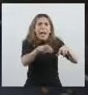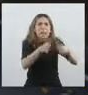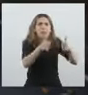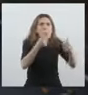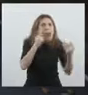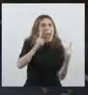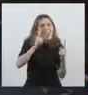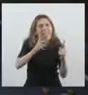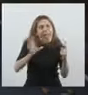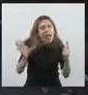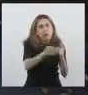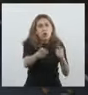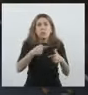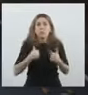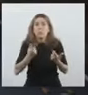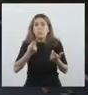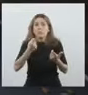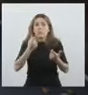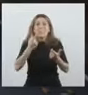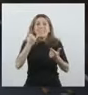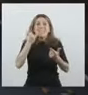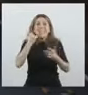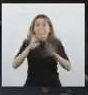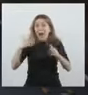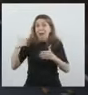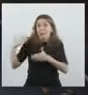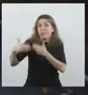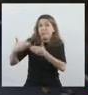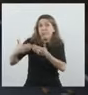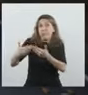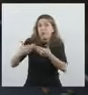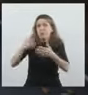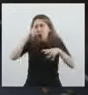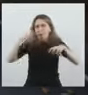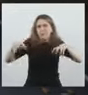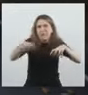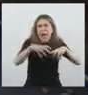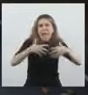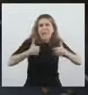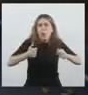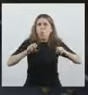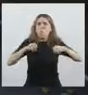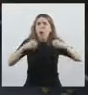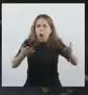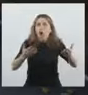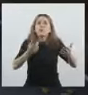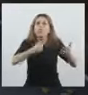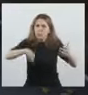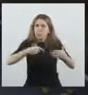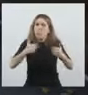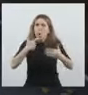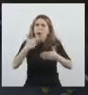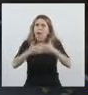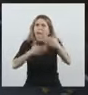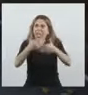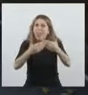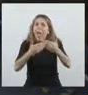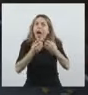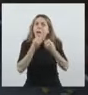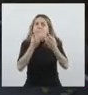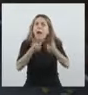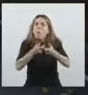imponen. Reforzando esos cuidados, podremos avanzar mejor en el proceso vacunatorio que